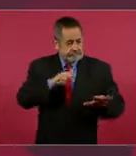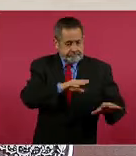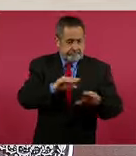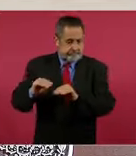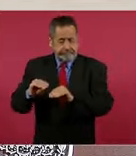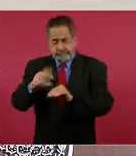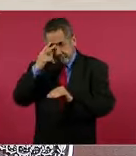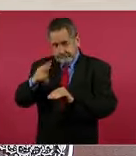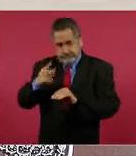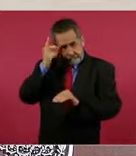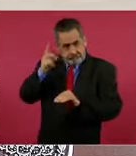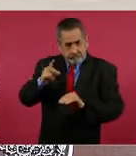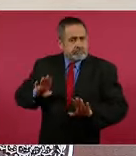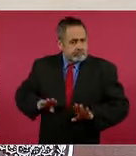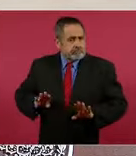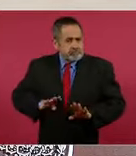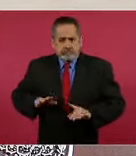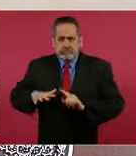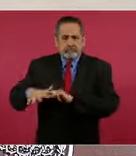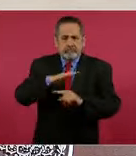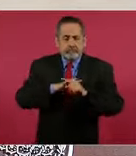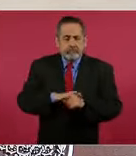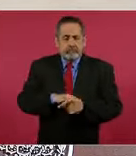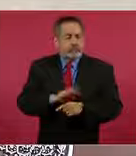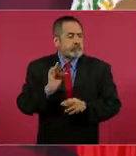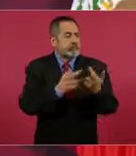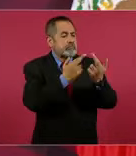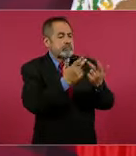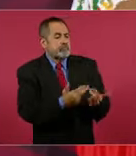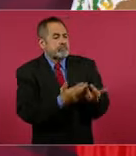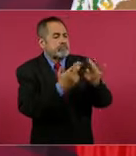porque si se sigue destruyendo